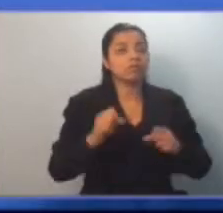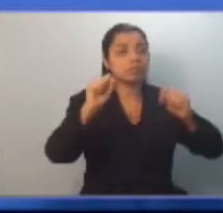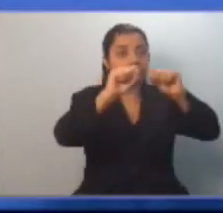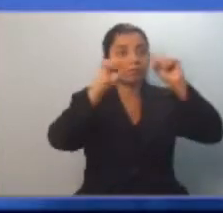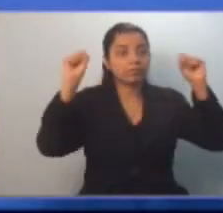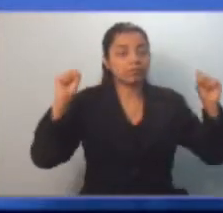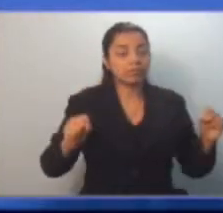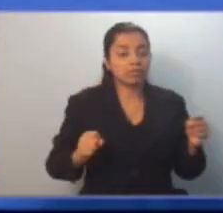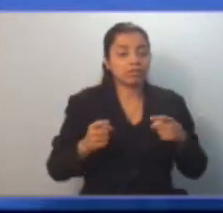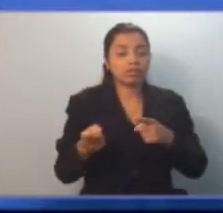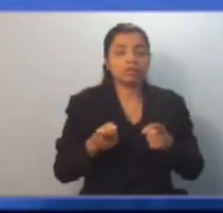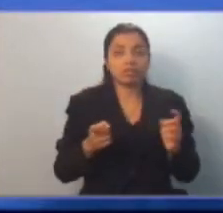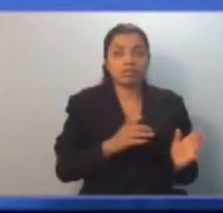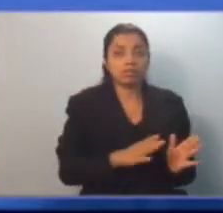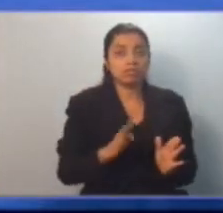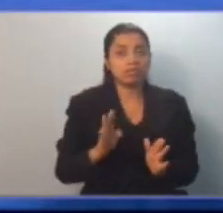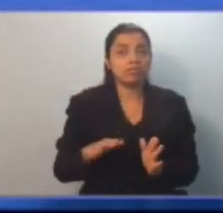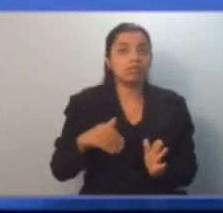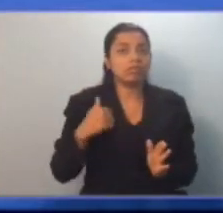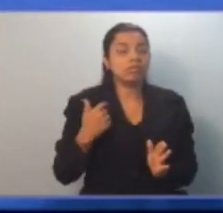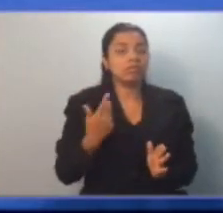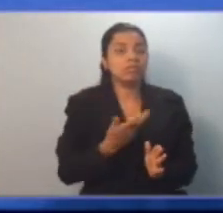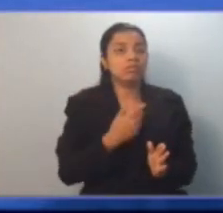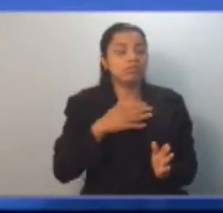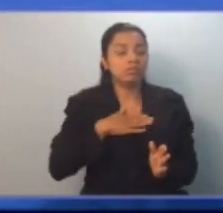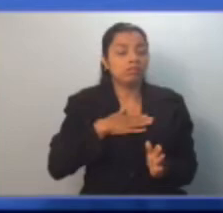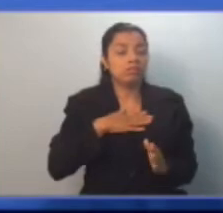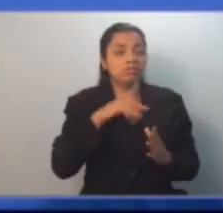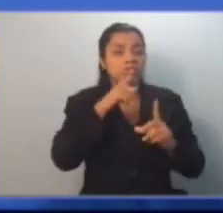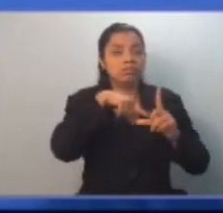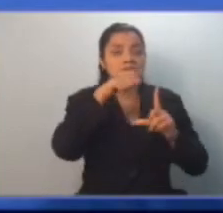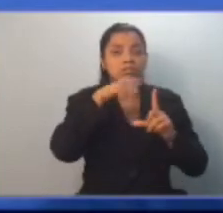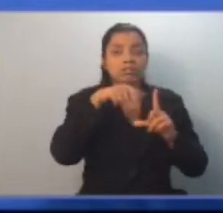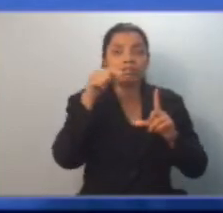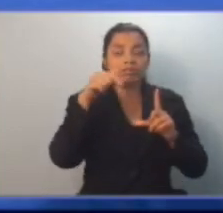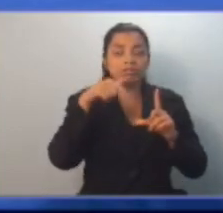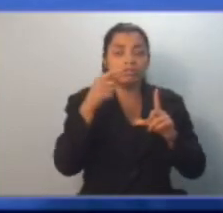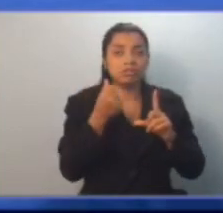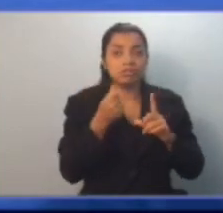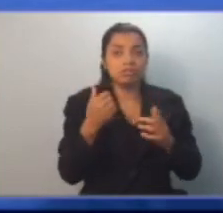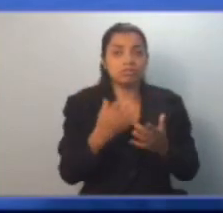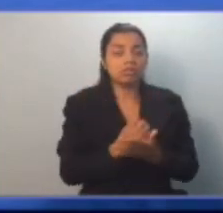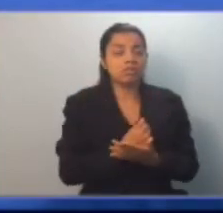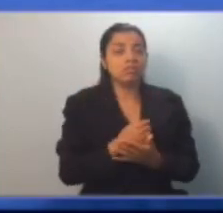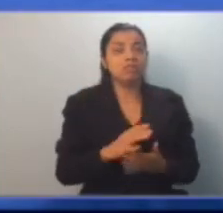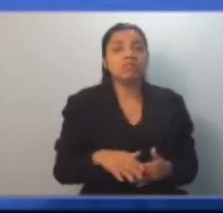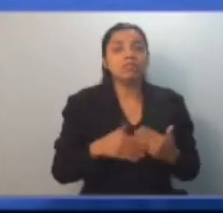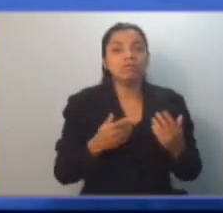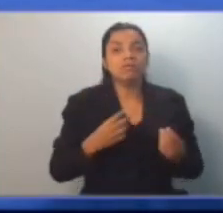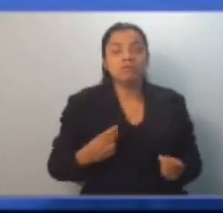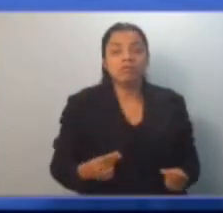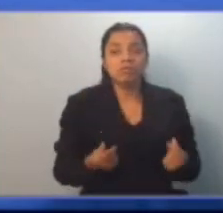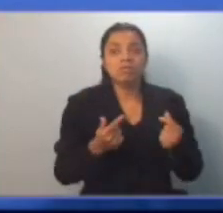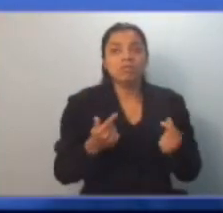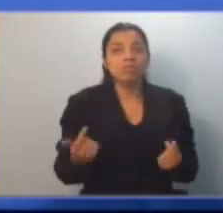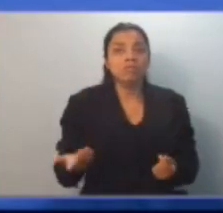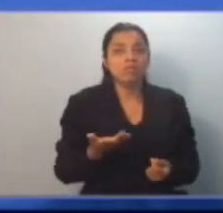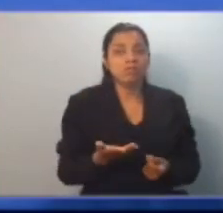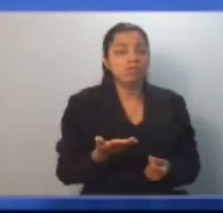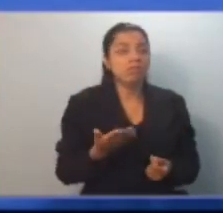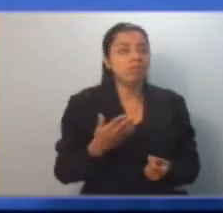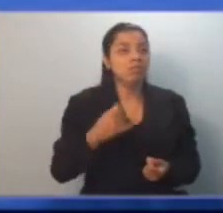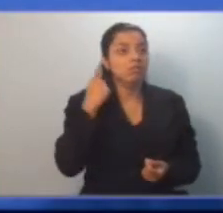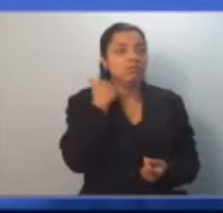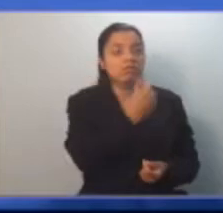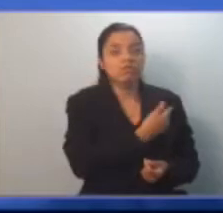de sustanciación de casos. Tenemos también un sistema de estadísticas, consultas y reportes. Aquí sería fácil, si el honorable